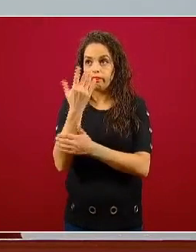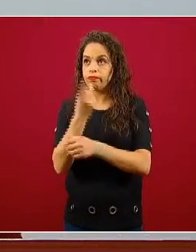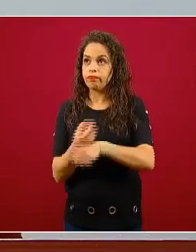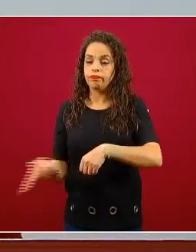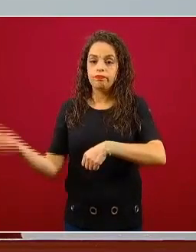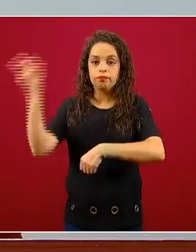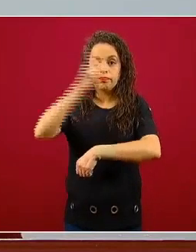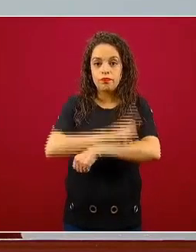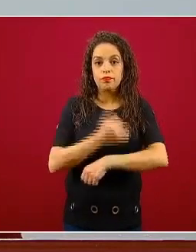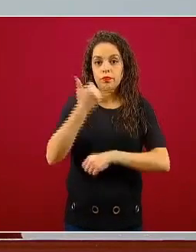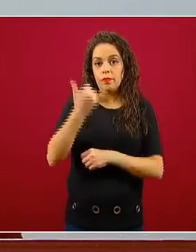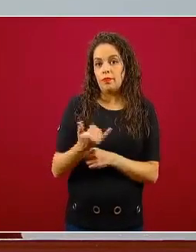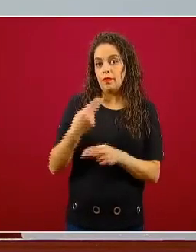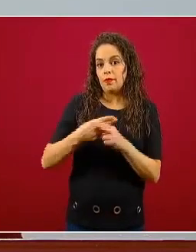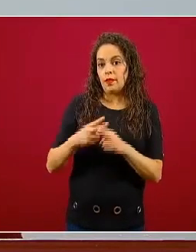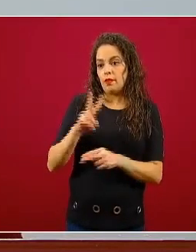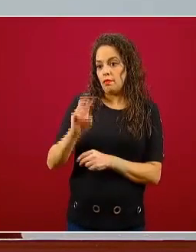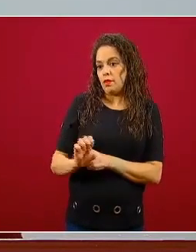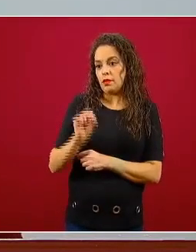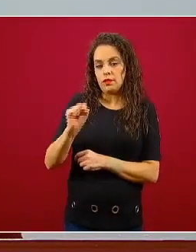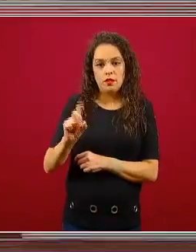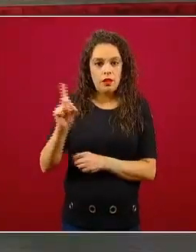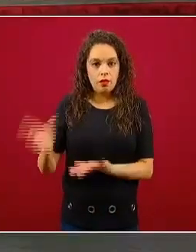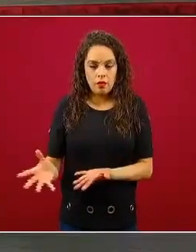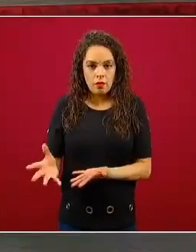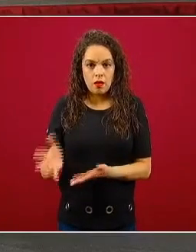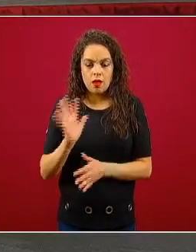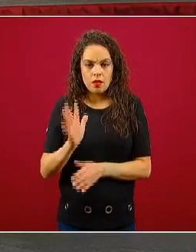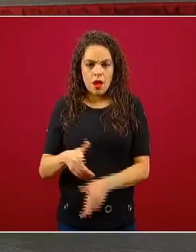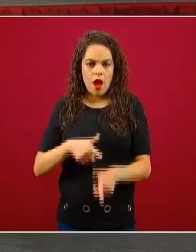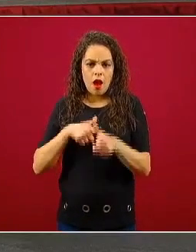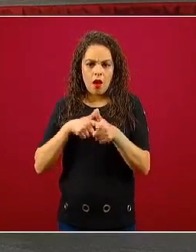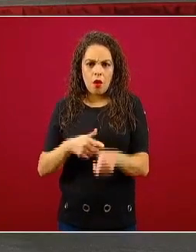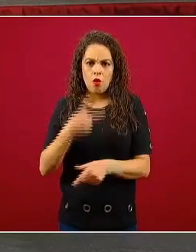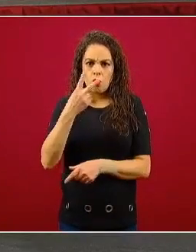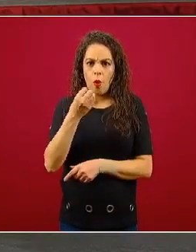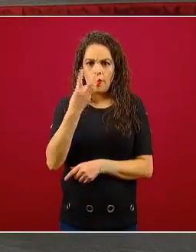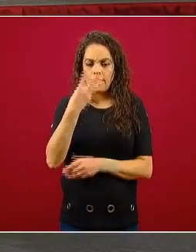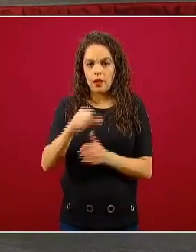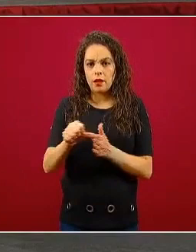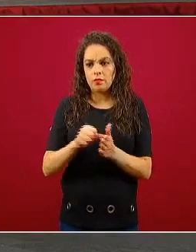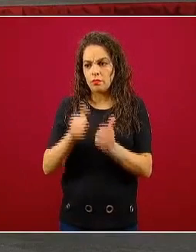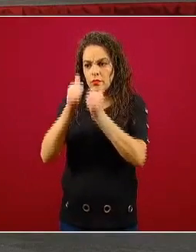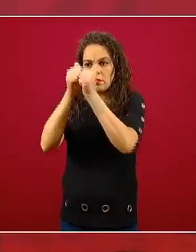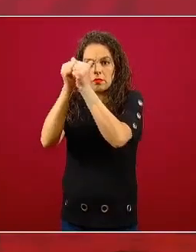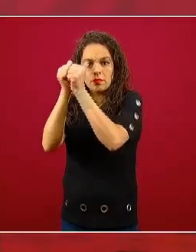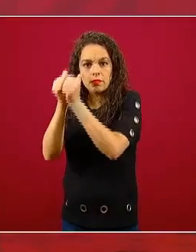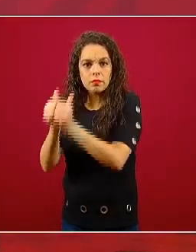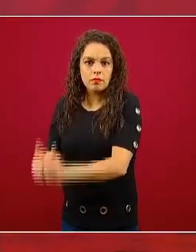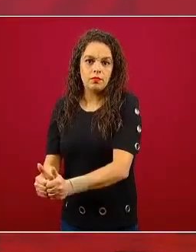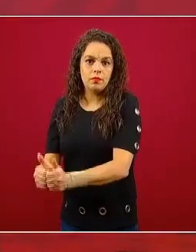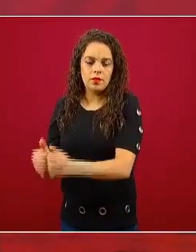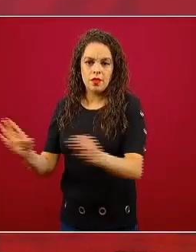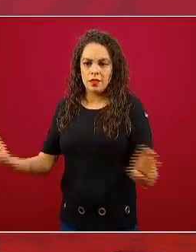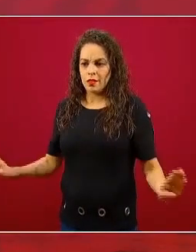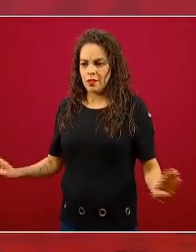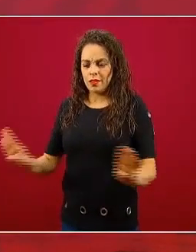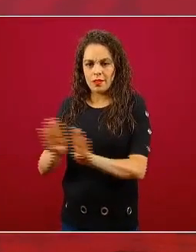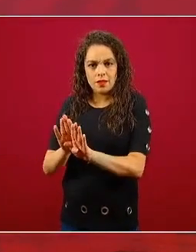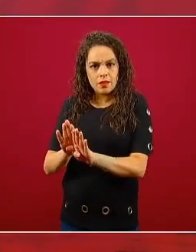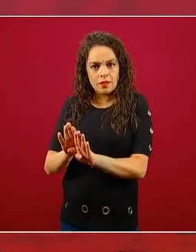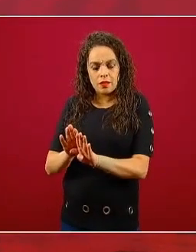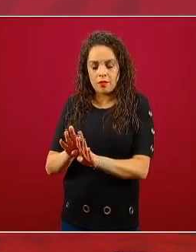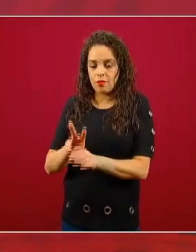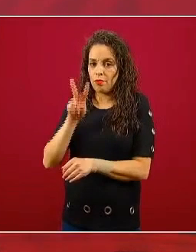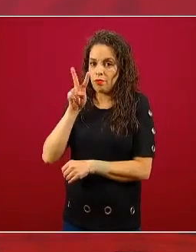semana. Hay trabajadoras que ya llevan 2, 3 meses encerradas, como ellas dicen, y por supuesto que están